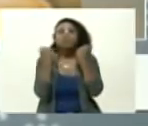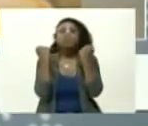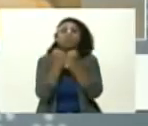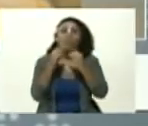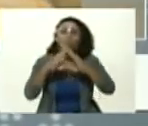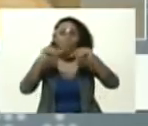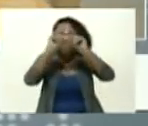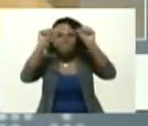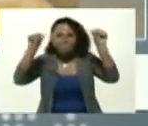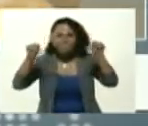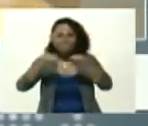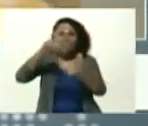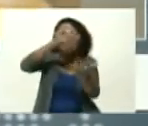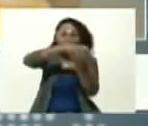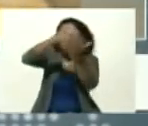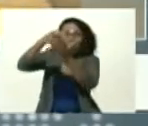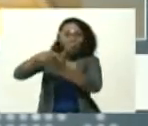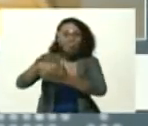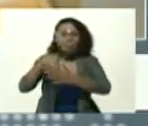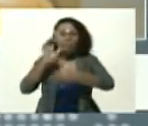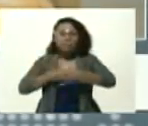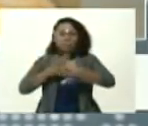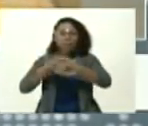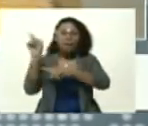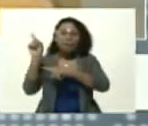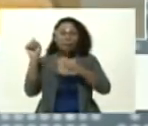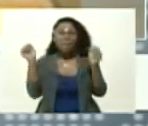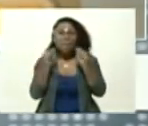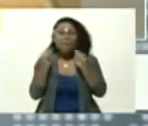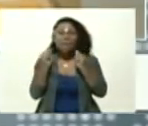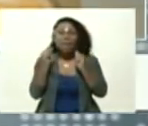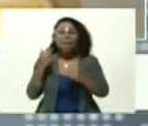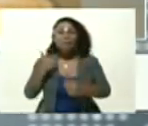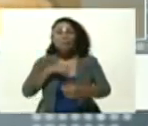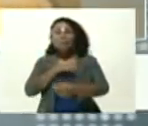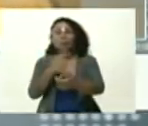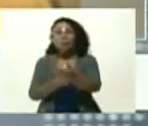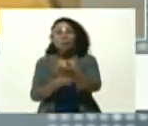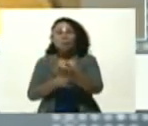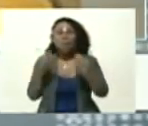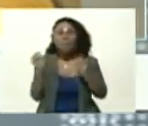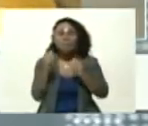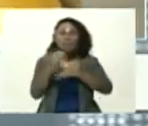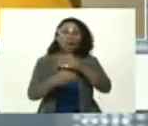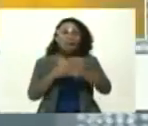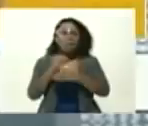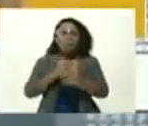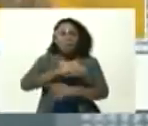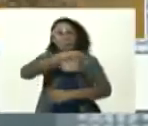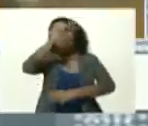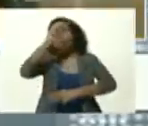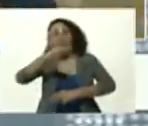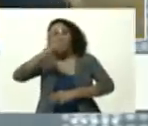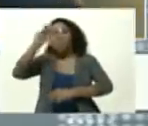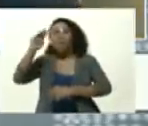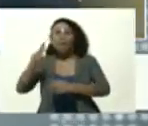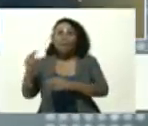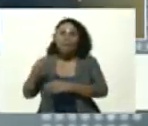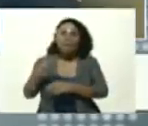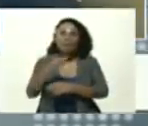de las ciudades. Y en el caso nuestro en Mérida, ya nuestros hermanos de Mérida, se saturó la montaña y se saturó el